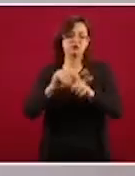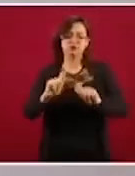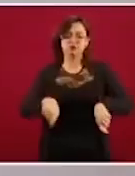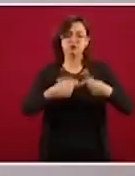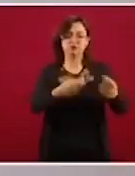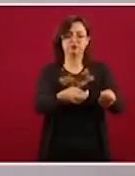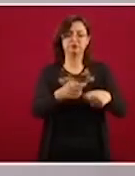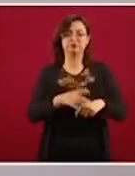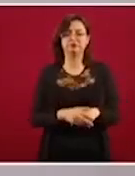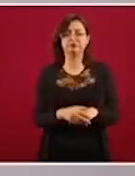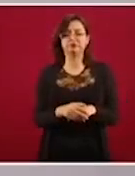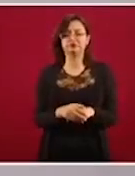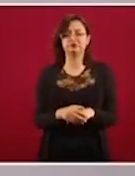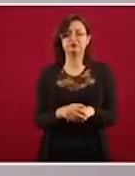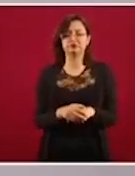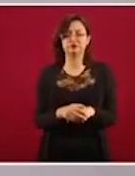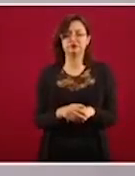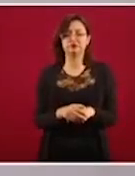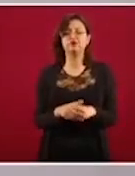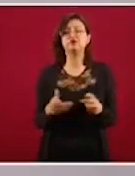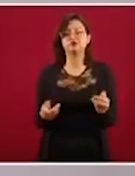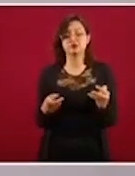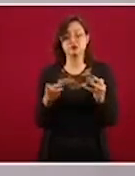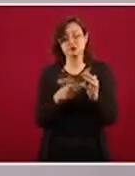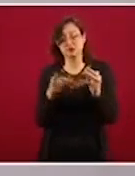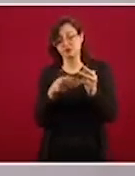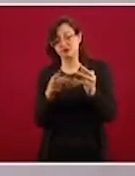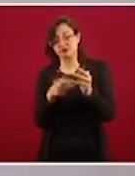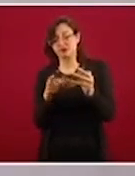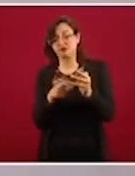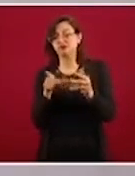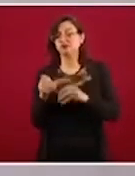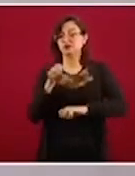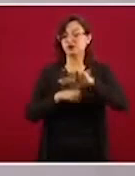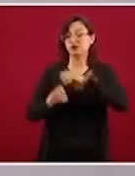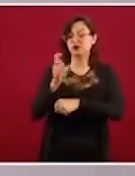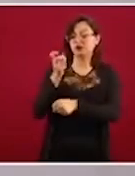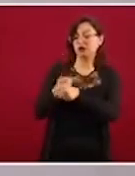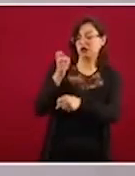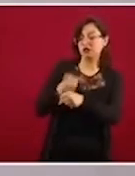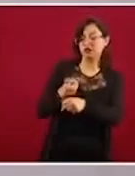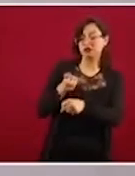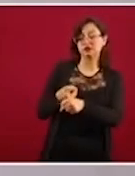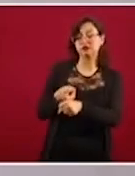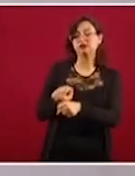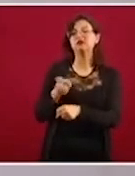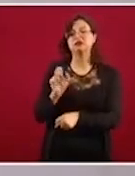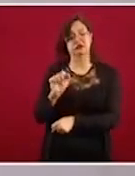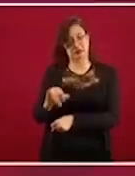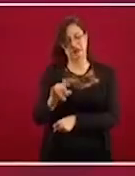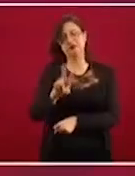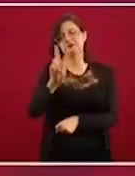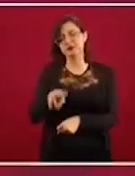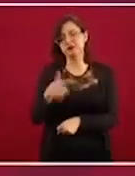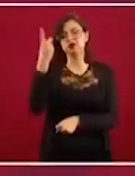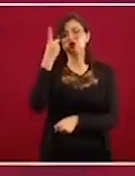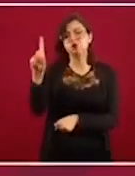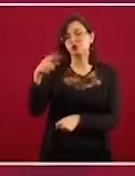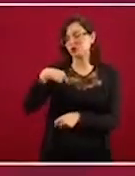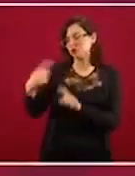Acerca de la cervecera, en efecto me reuní con los